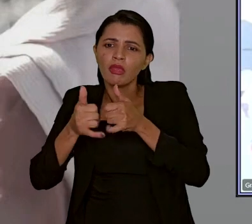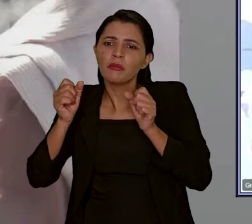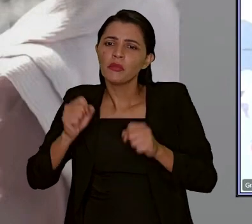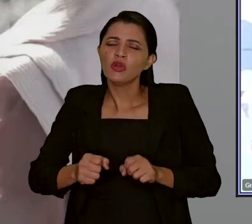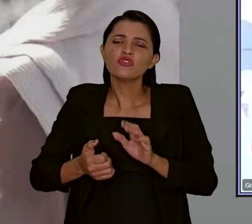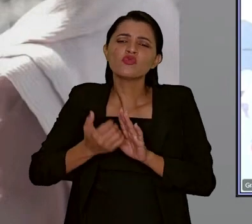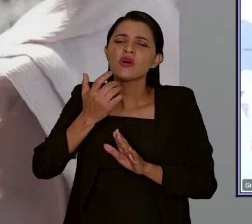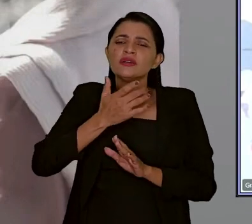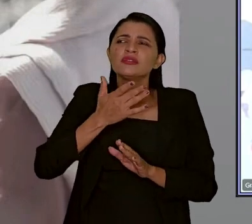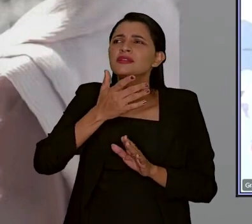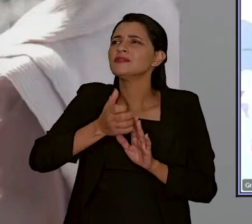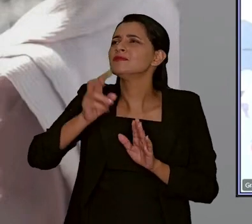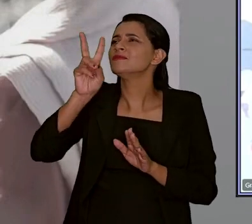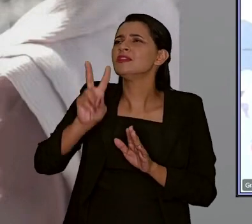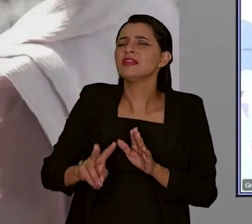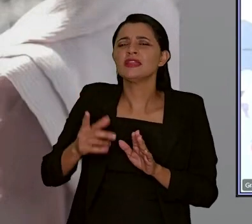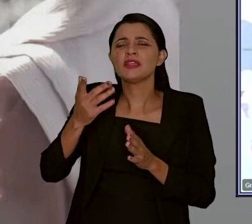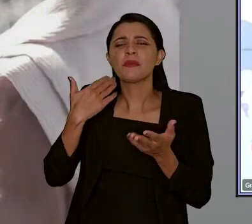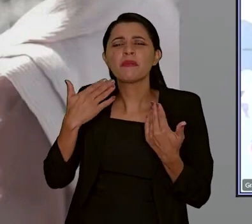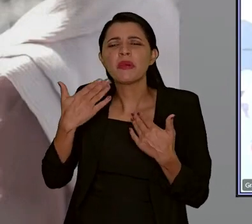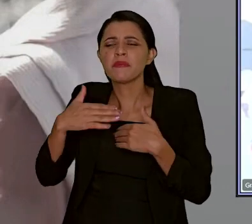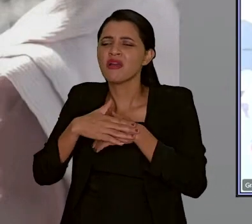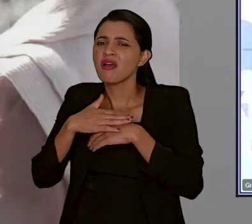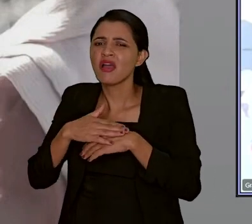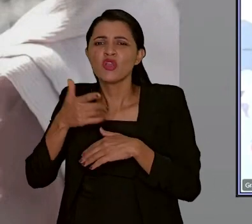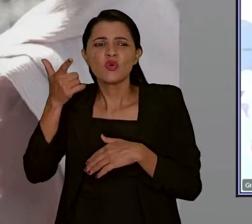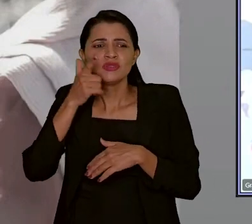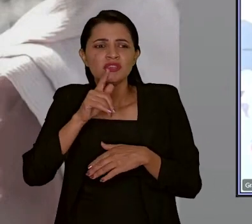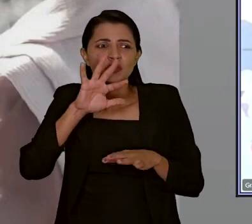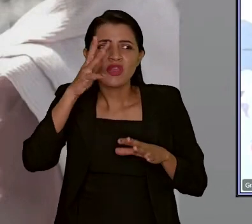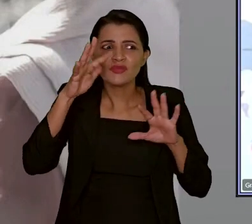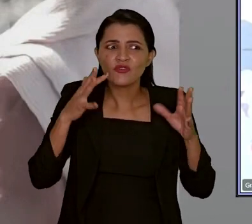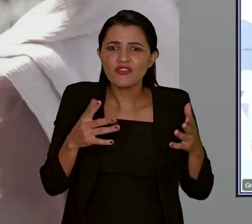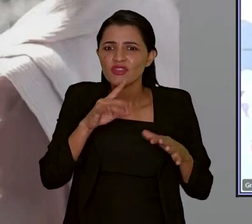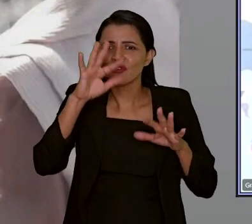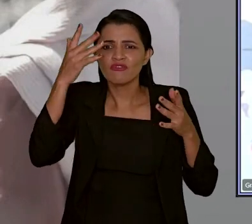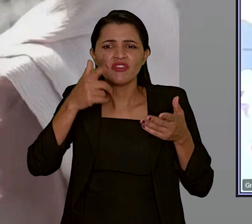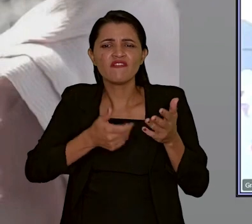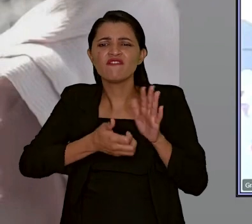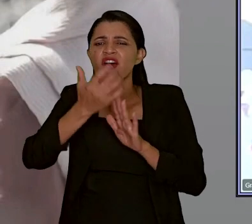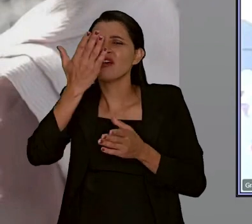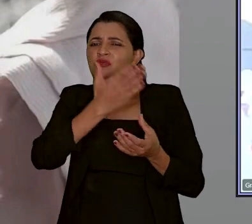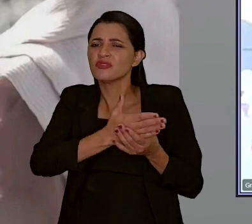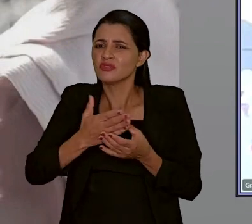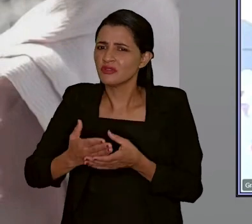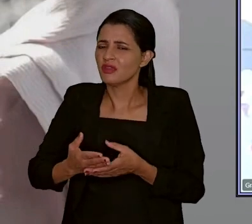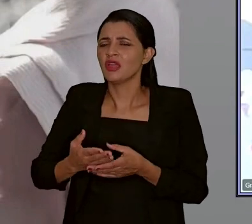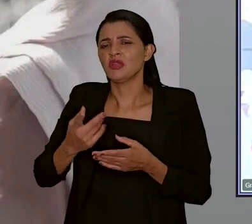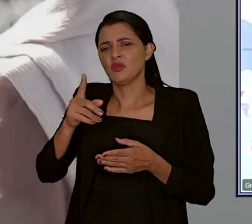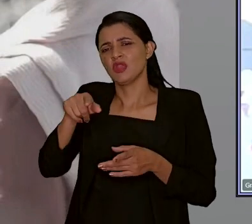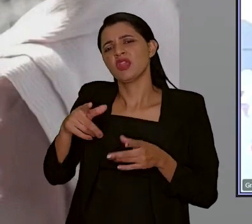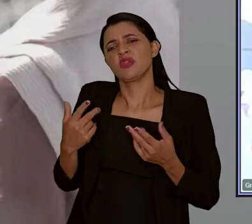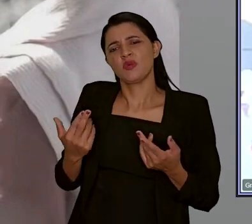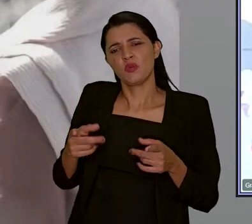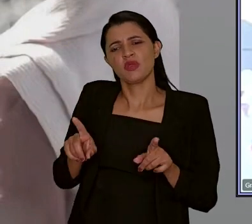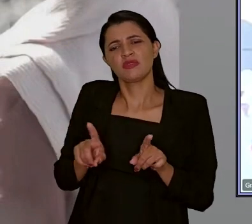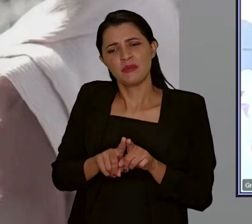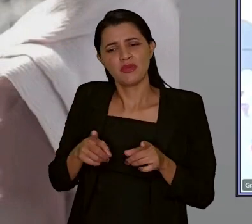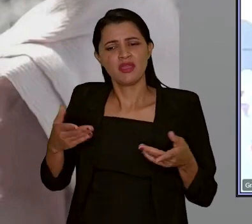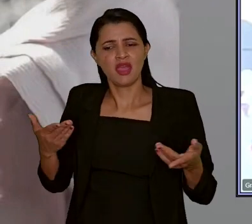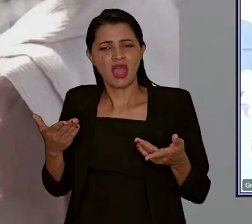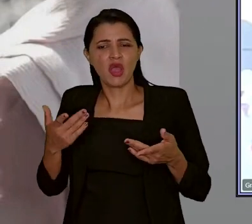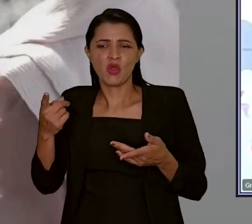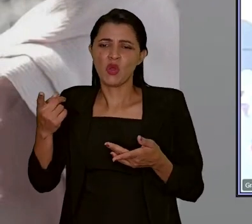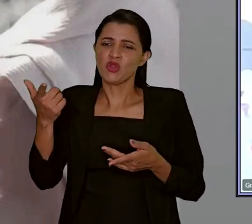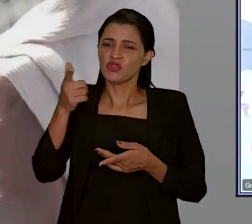hablado contigo y hemos solucionado muchas cosas. Lilian también. Y bueno, con Mónica Cifuentes y ahora con Guillermo